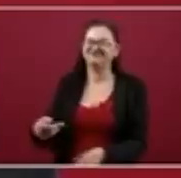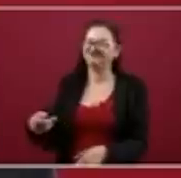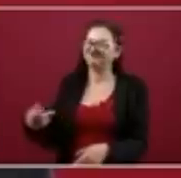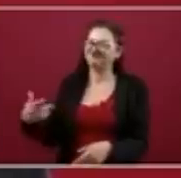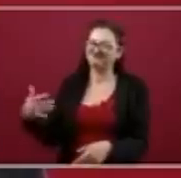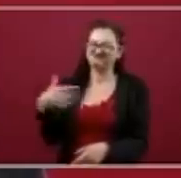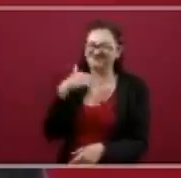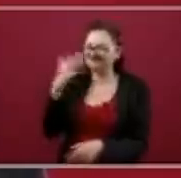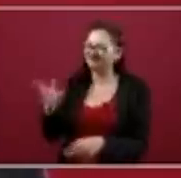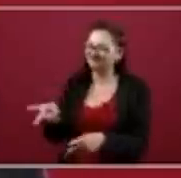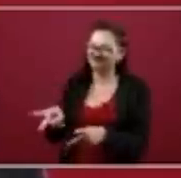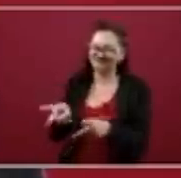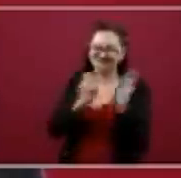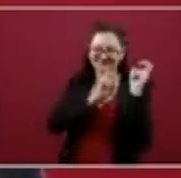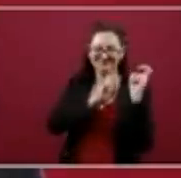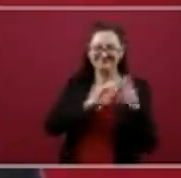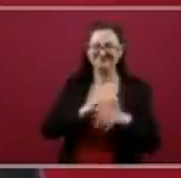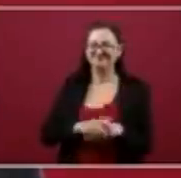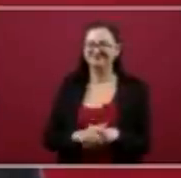Compraron